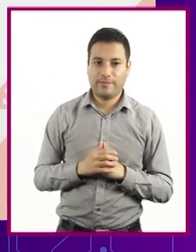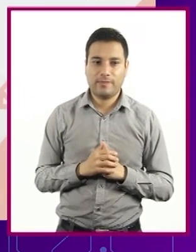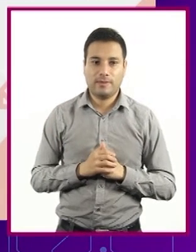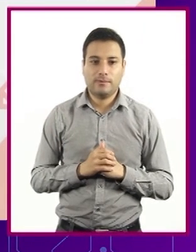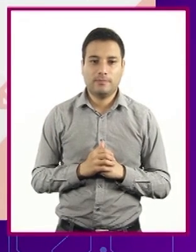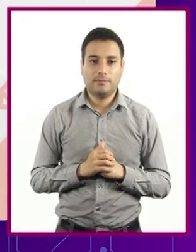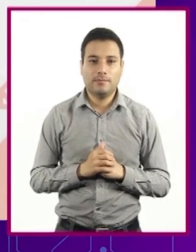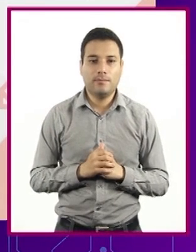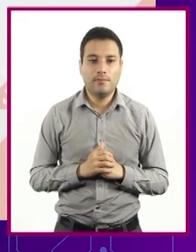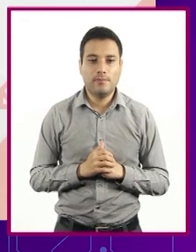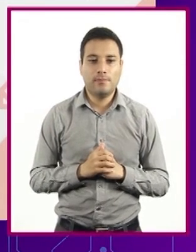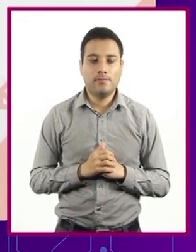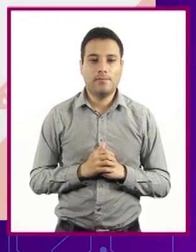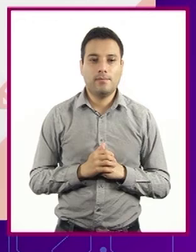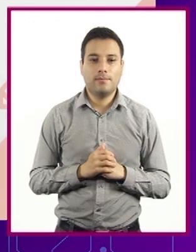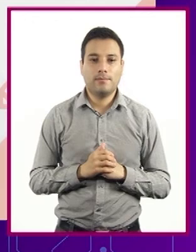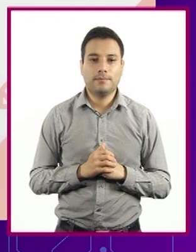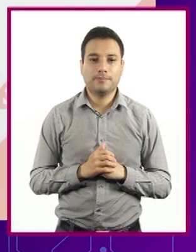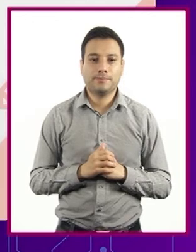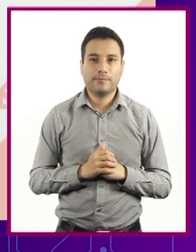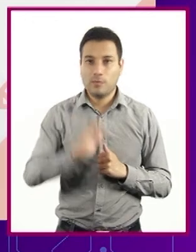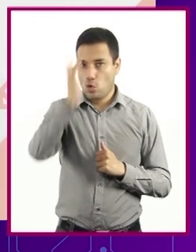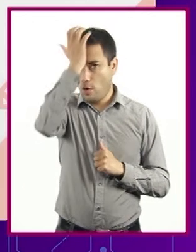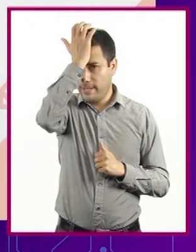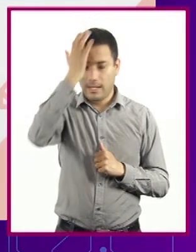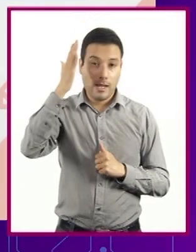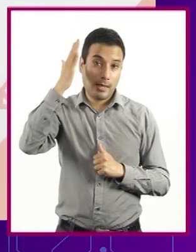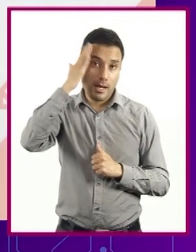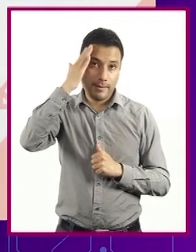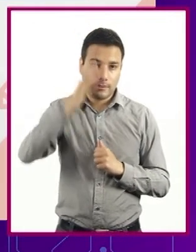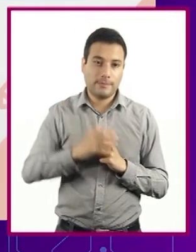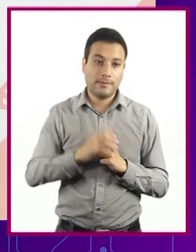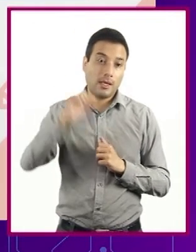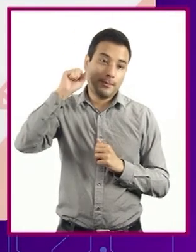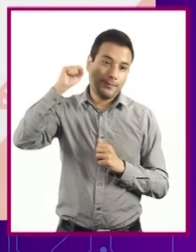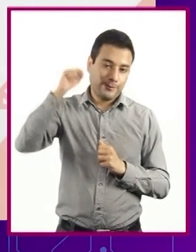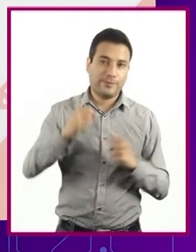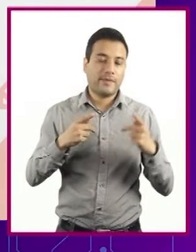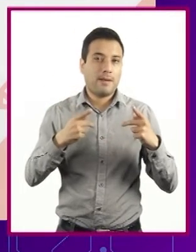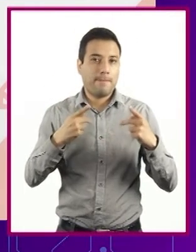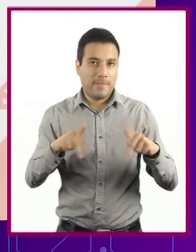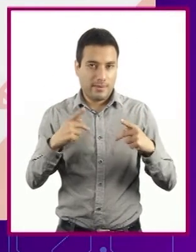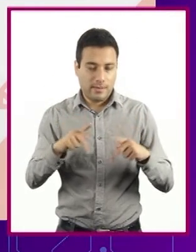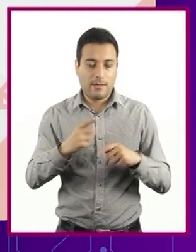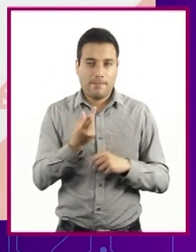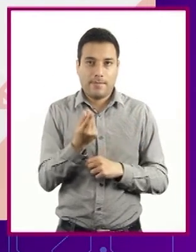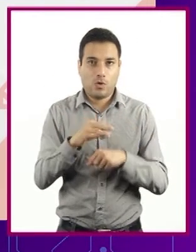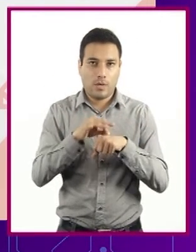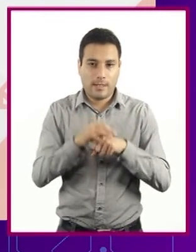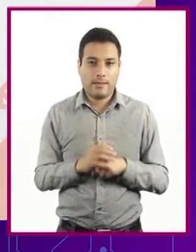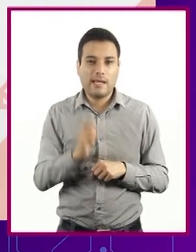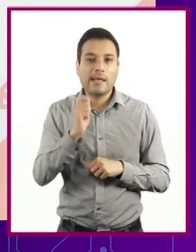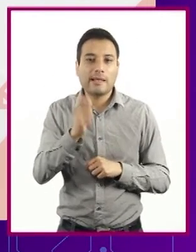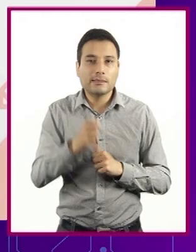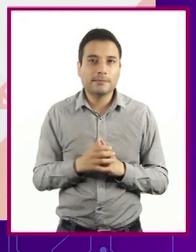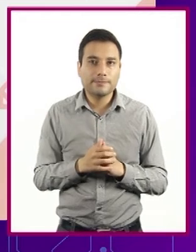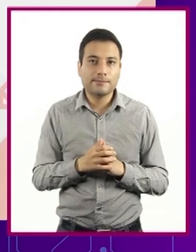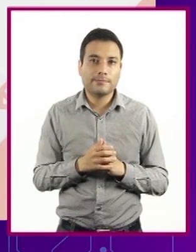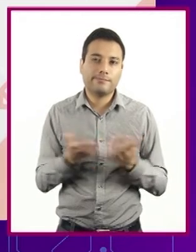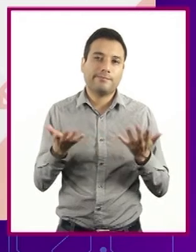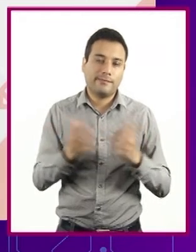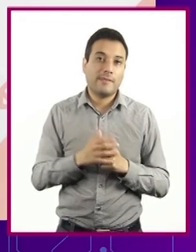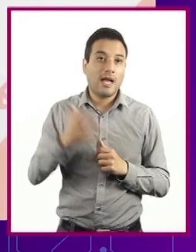Gou Rou, colgar cabeza de oveja, vender carne de perro. El equivalente sería dar gato por